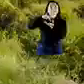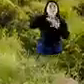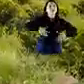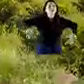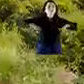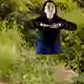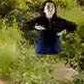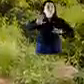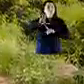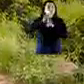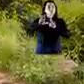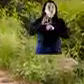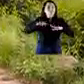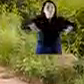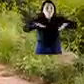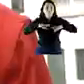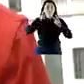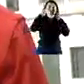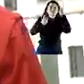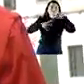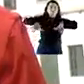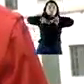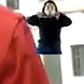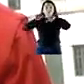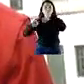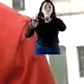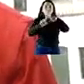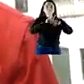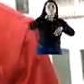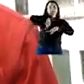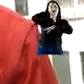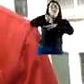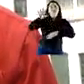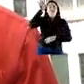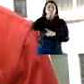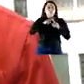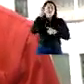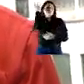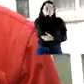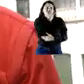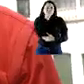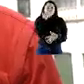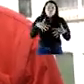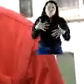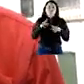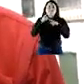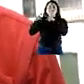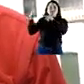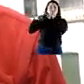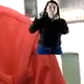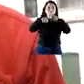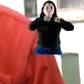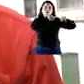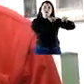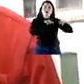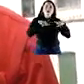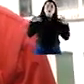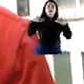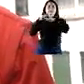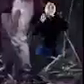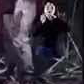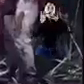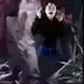toda la comunidad de Andando Travel puede participar y visitar lugares de Nariño que